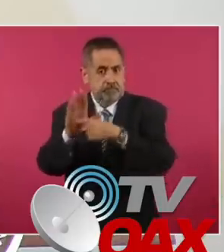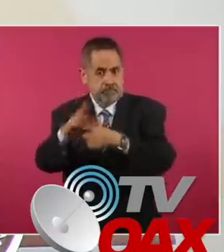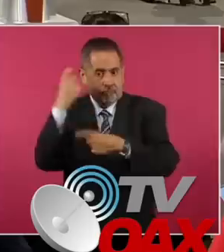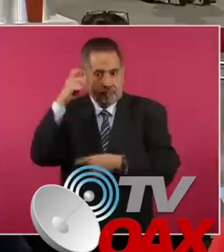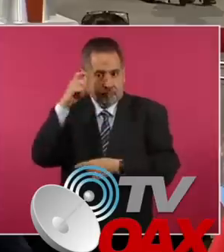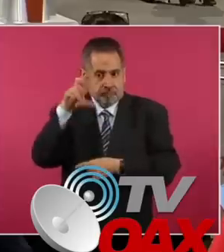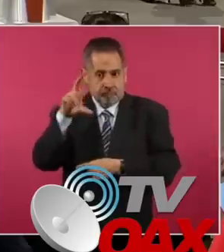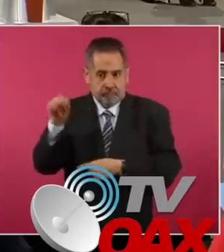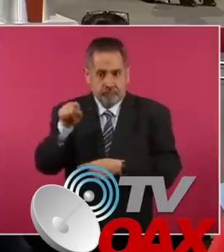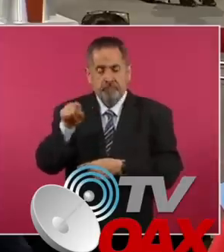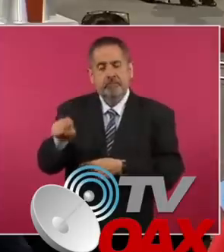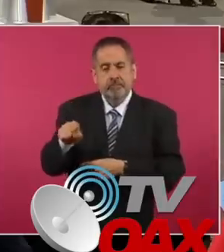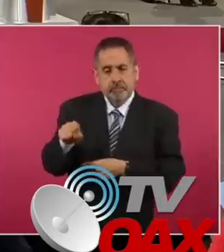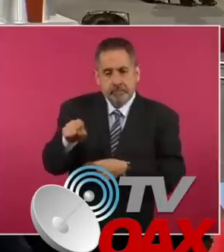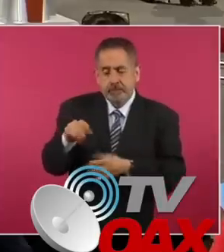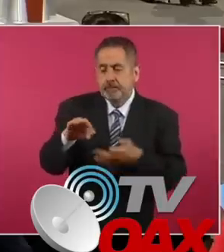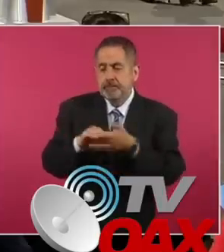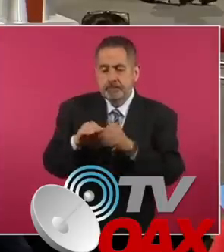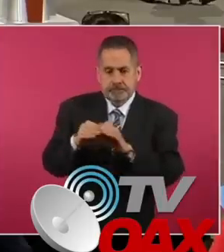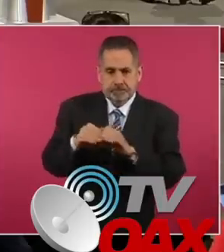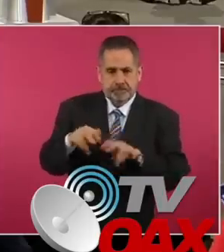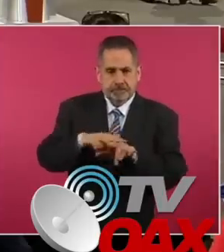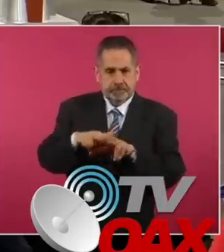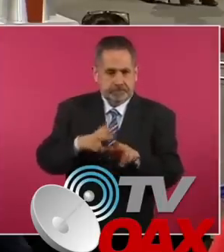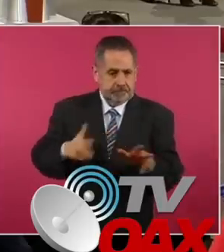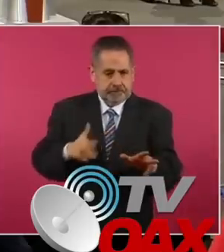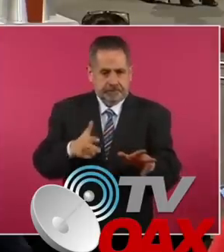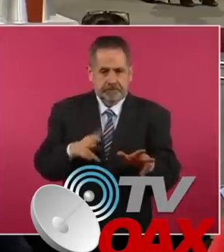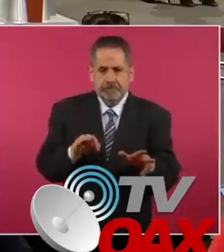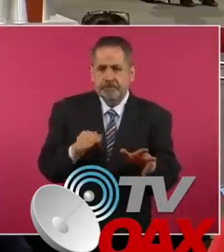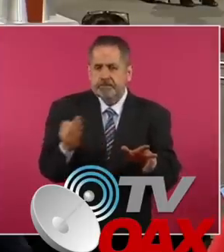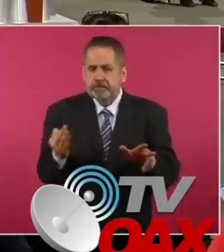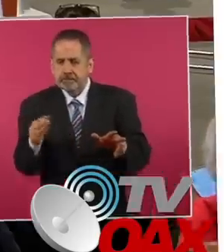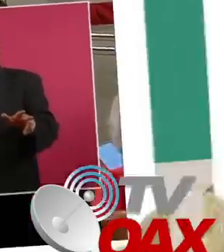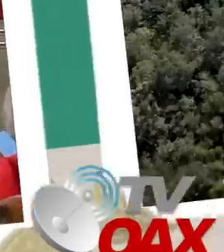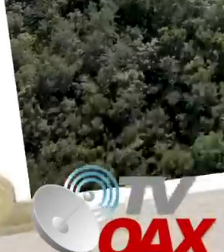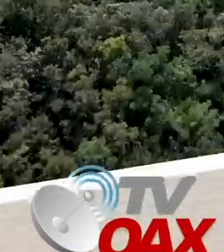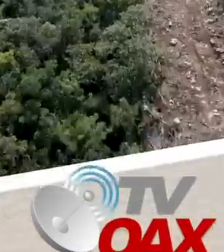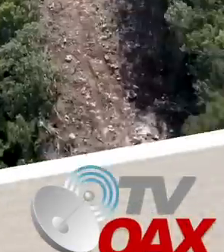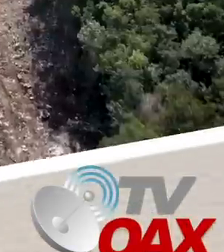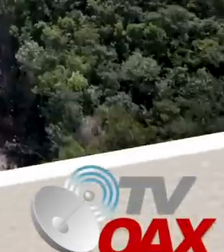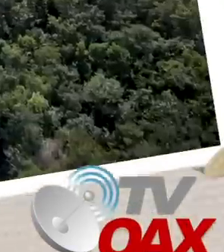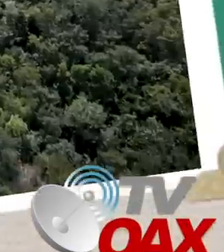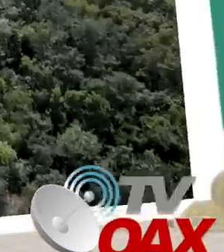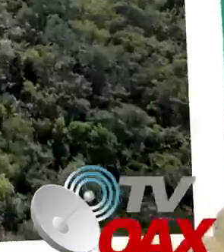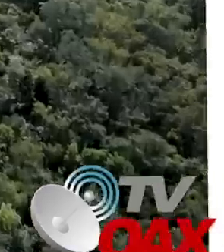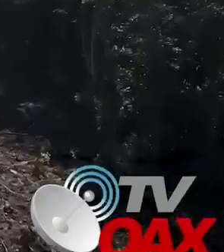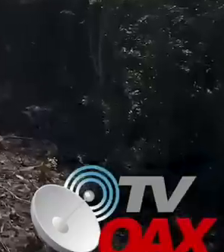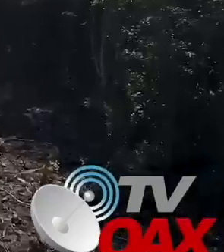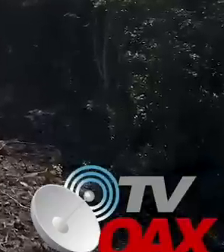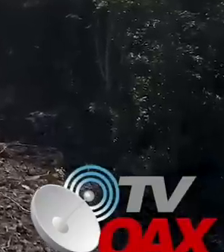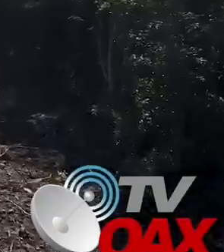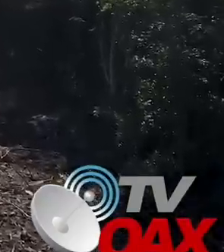vinculado a los trabajos del tramo 5 del tren Maya adelante